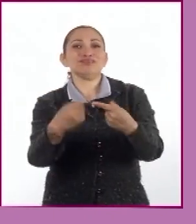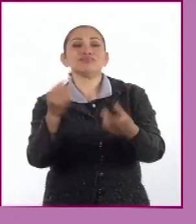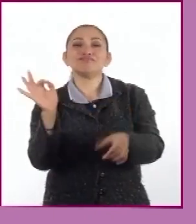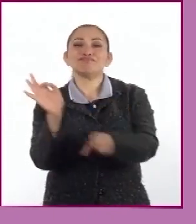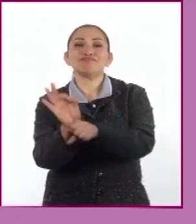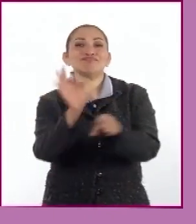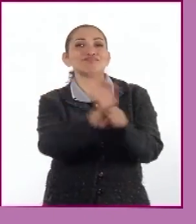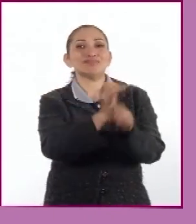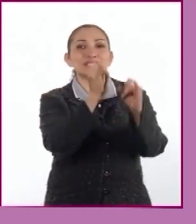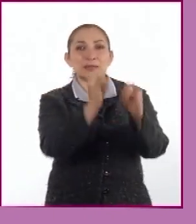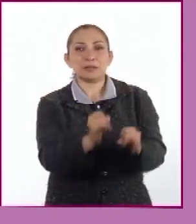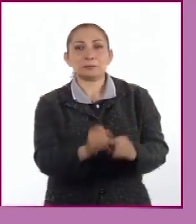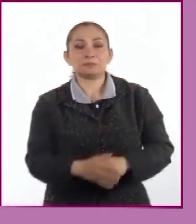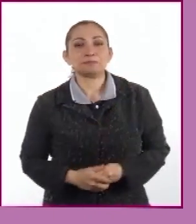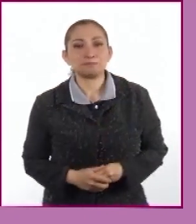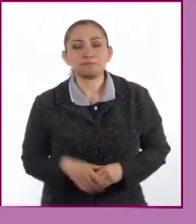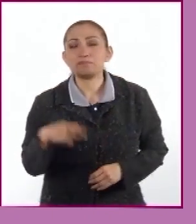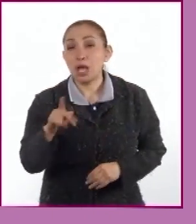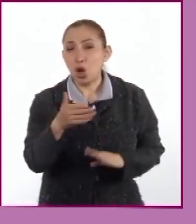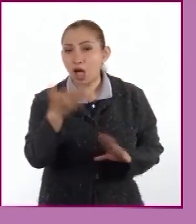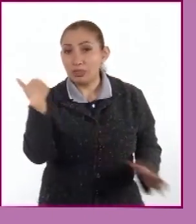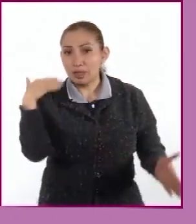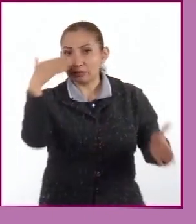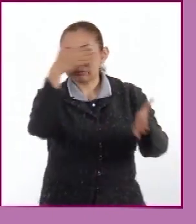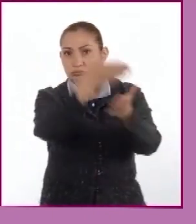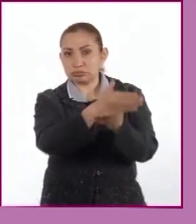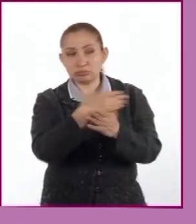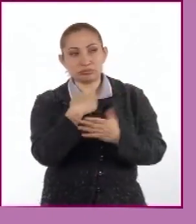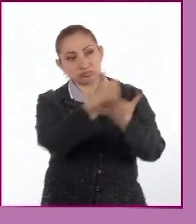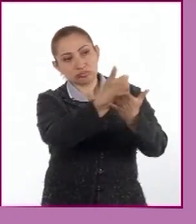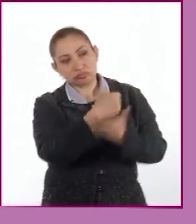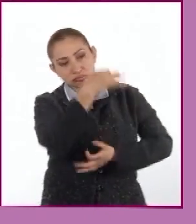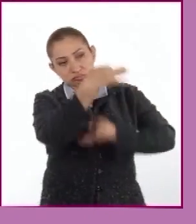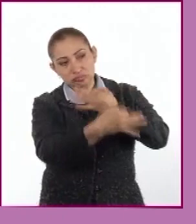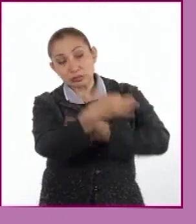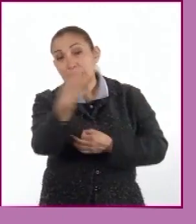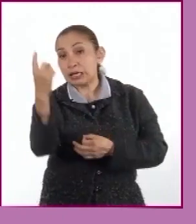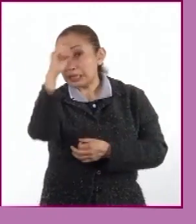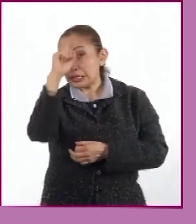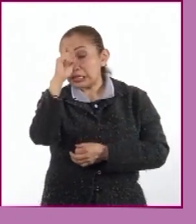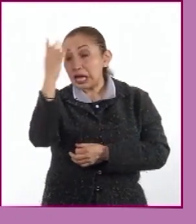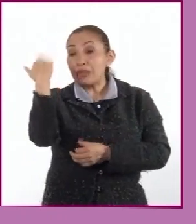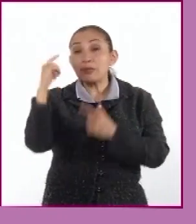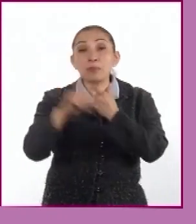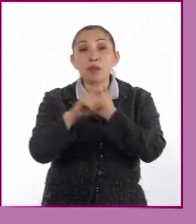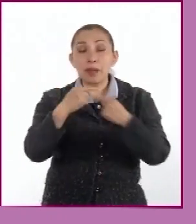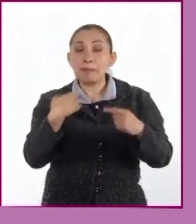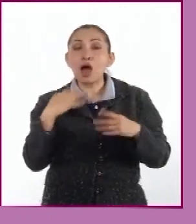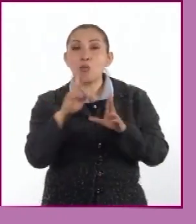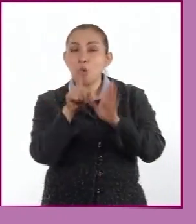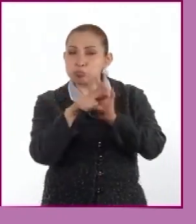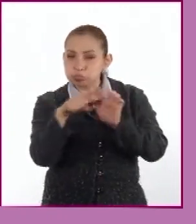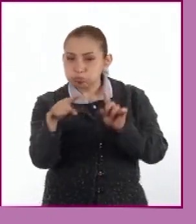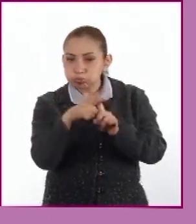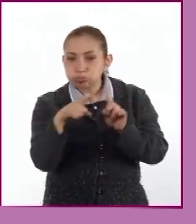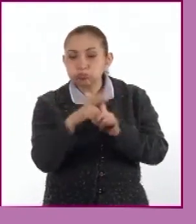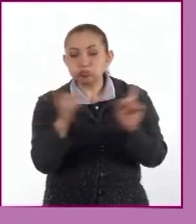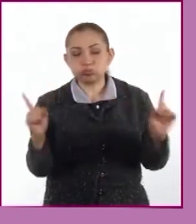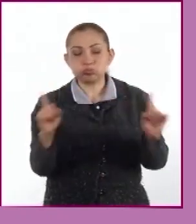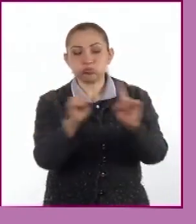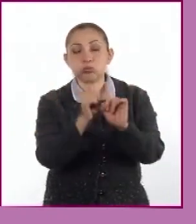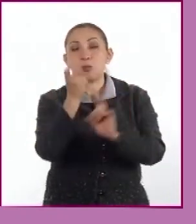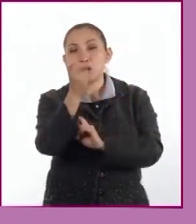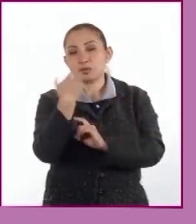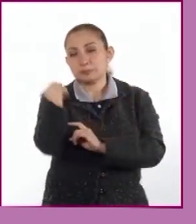garantías individuales. Pero antes de acudir a la instancia legal, es recomendable resolver los conflictos de manera positiva. Para ello,